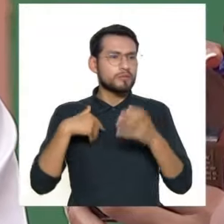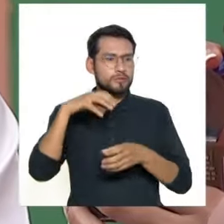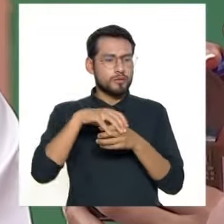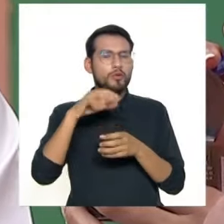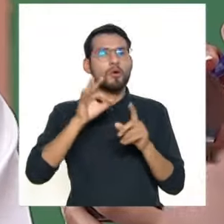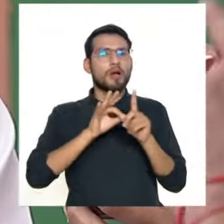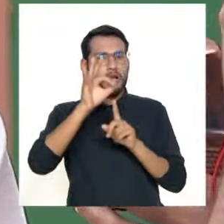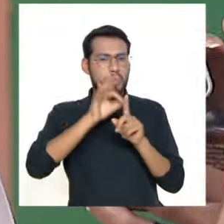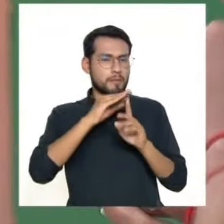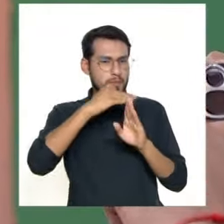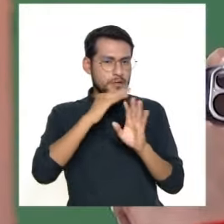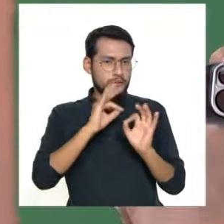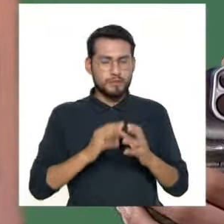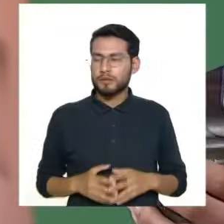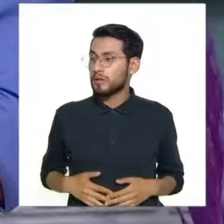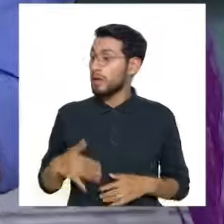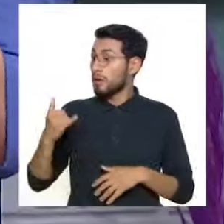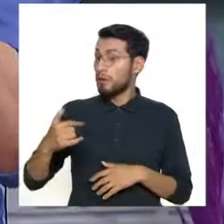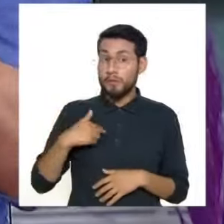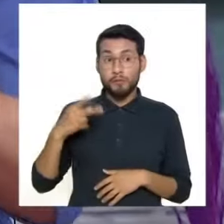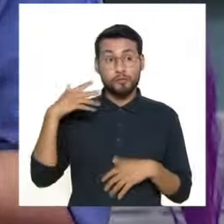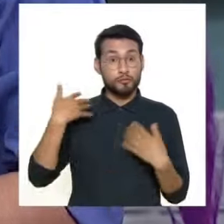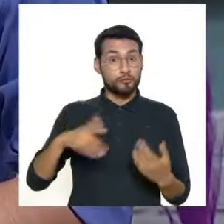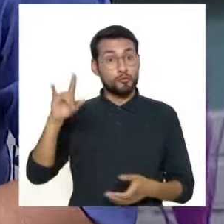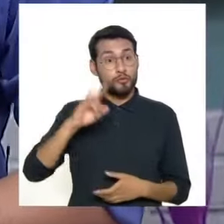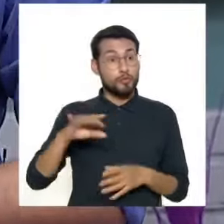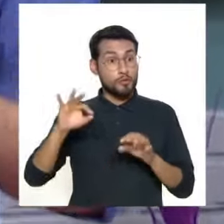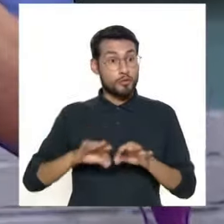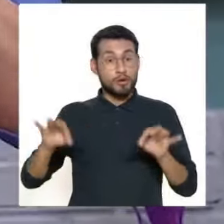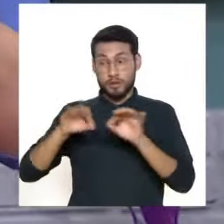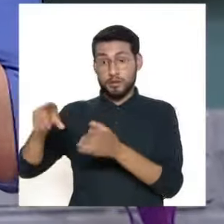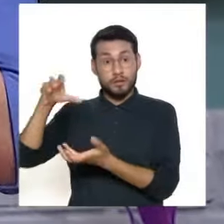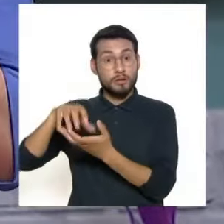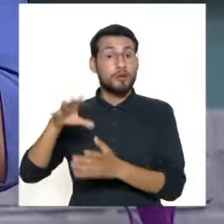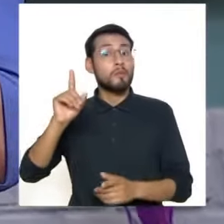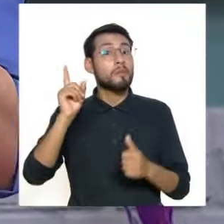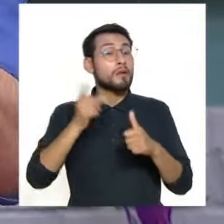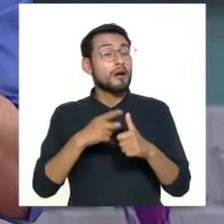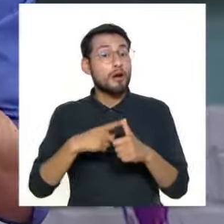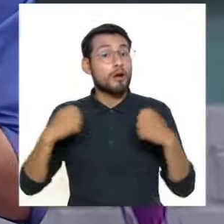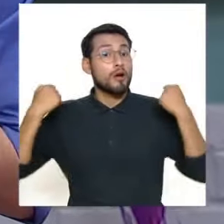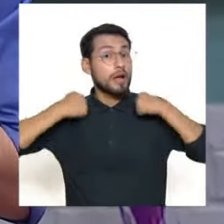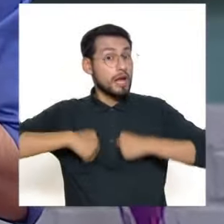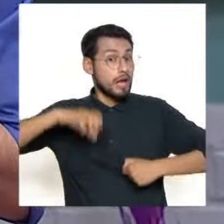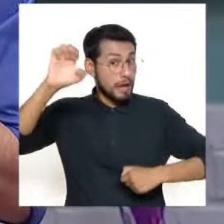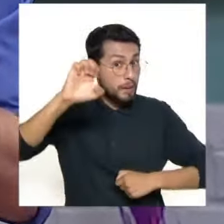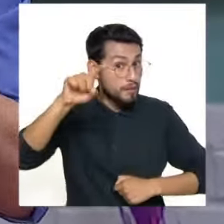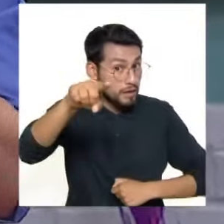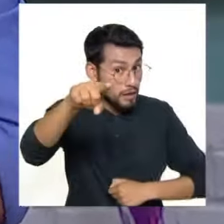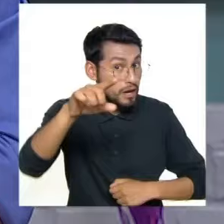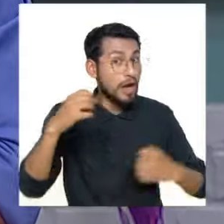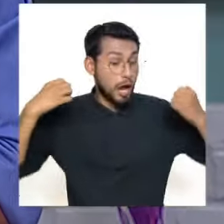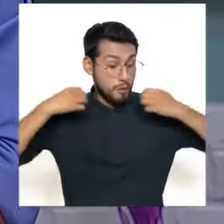a temperatura ambiente Mira le acabo de encontrar un uso importantísimo a estas latitas primero la mochila de